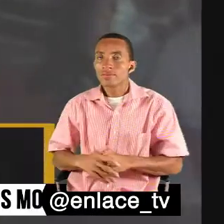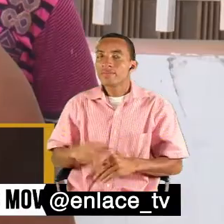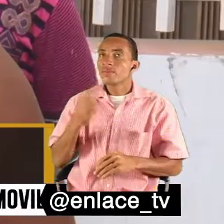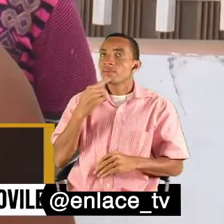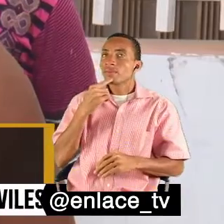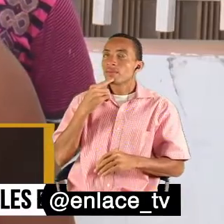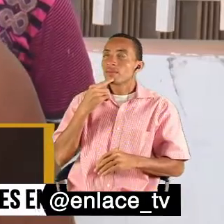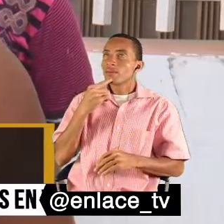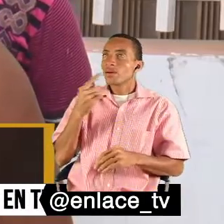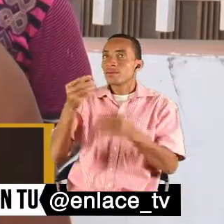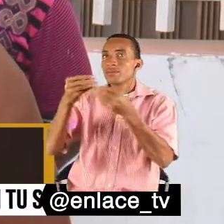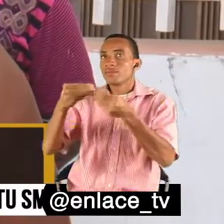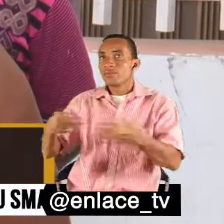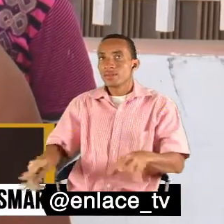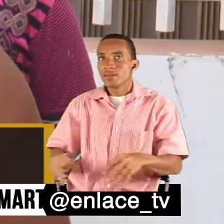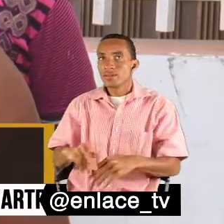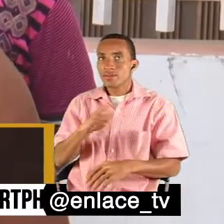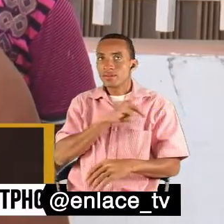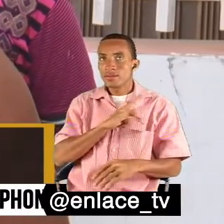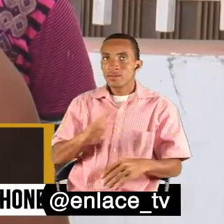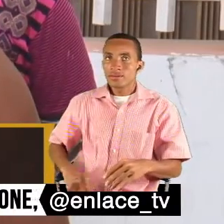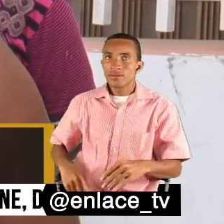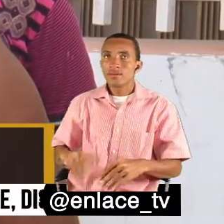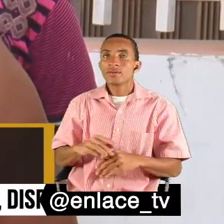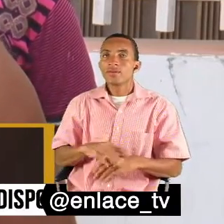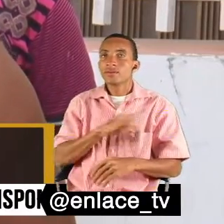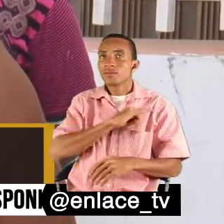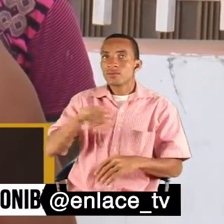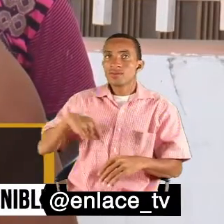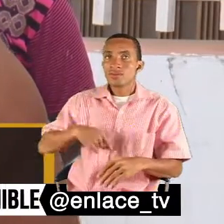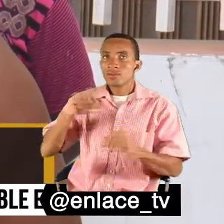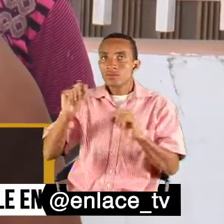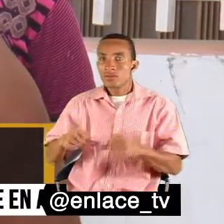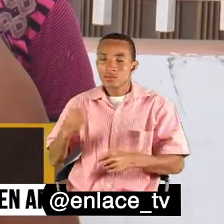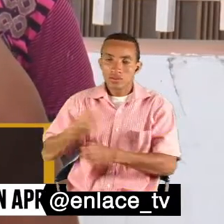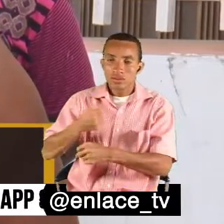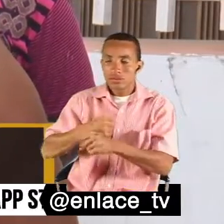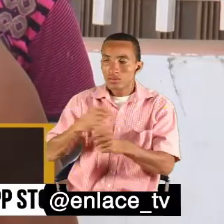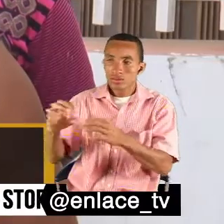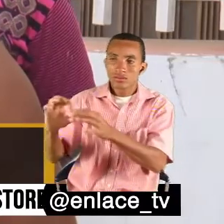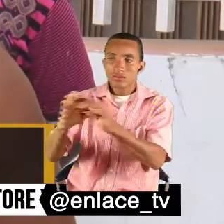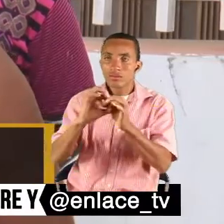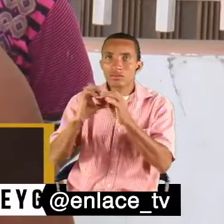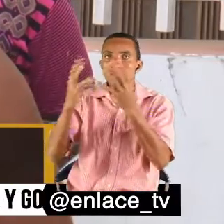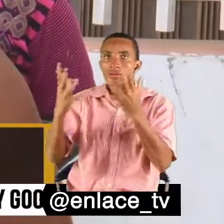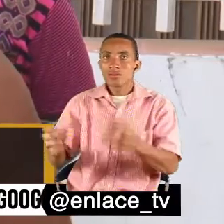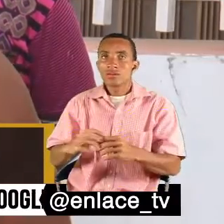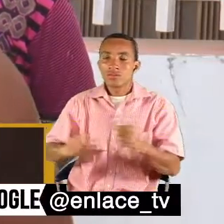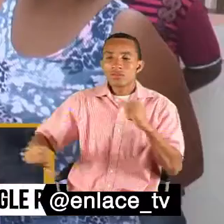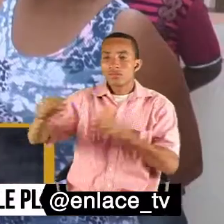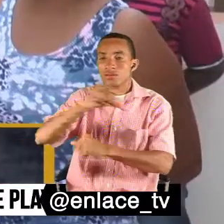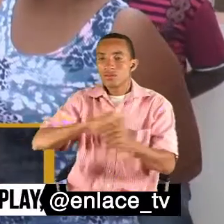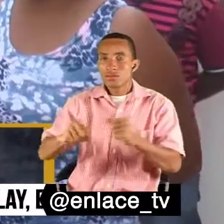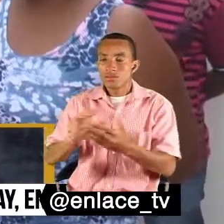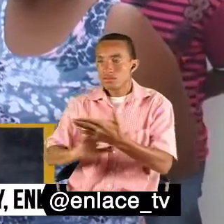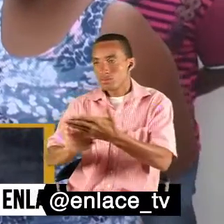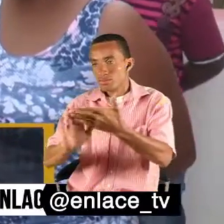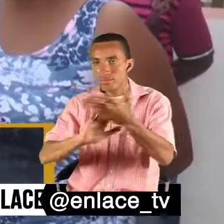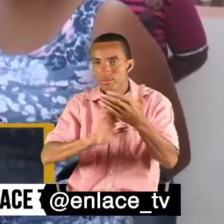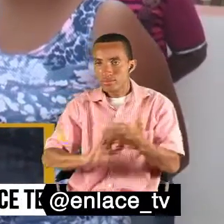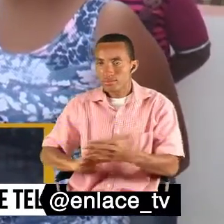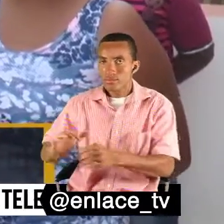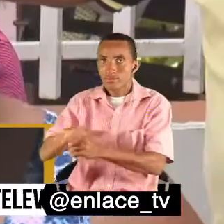pierda la personería, que sí estamos para la mano trabajar con ellos y sí queremos el cambio en nuestros barrios. Gracias. Por lo